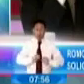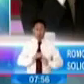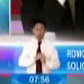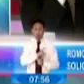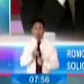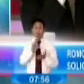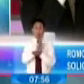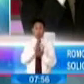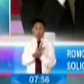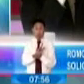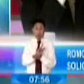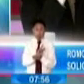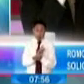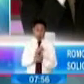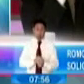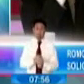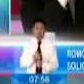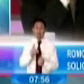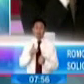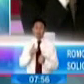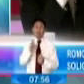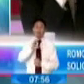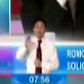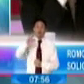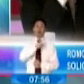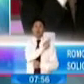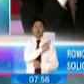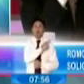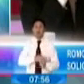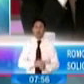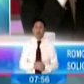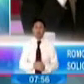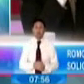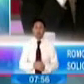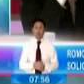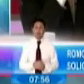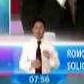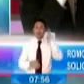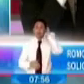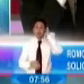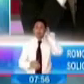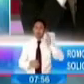el tema escuelas, colegios, universidades. Correcto. Que la